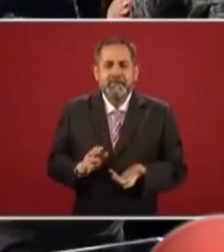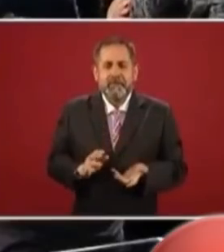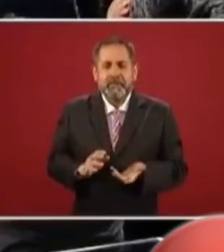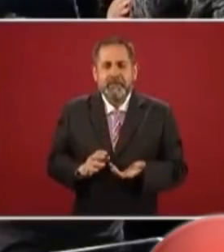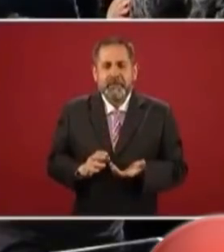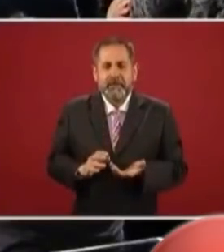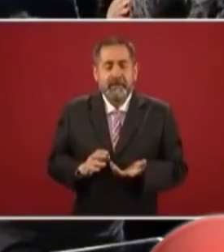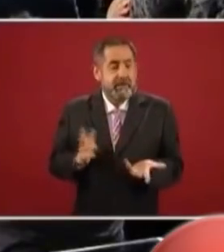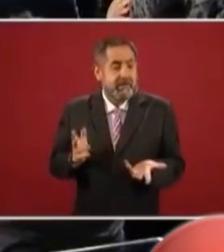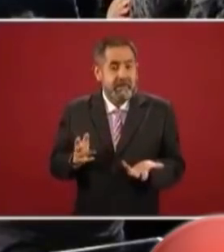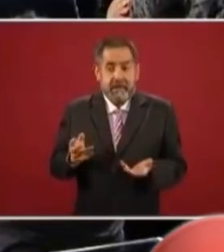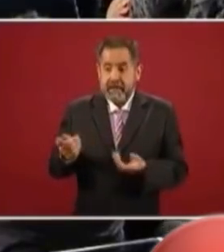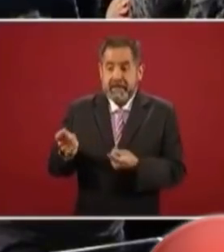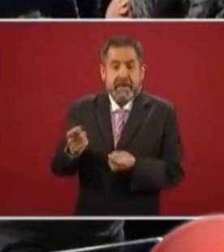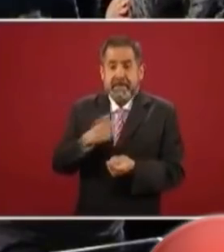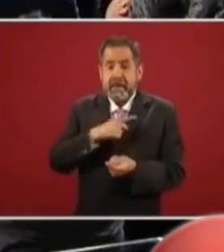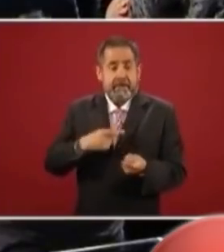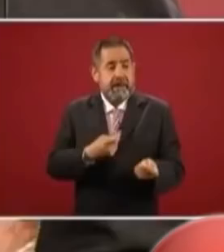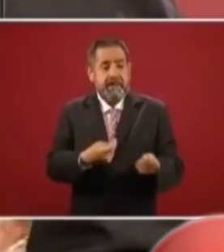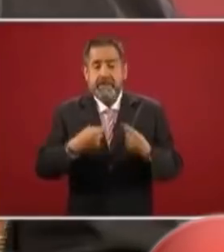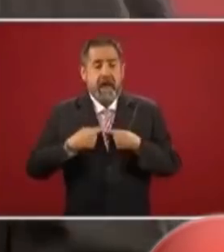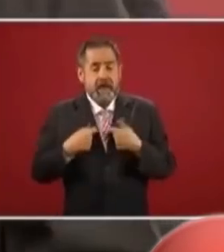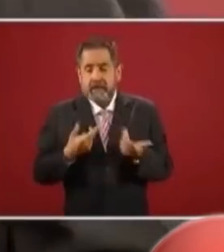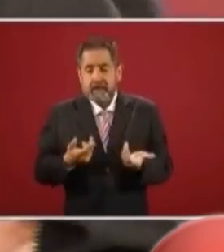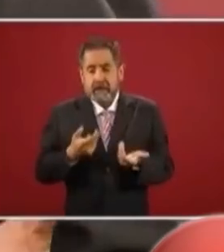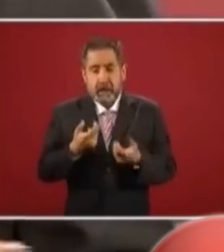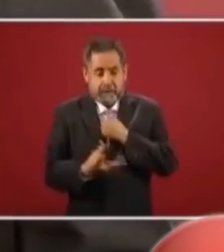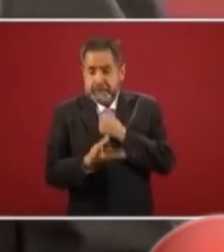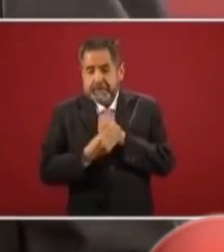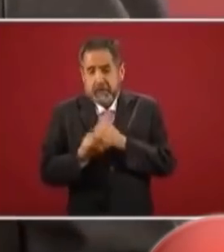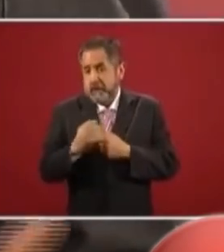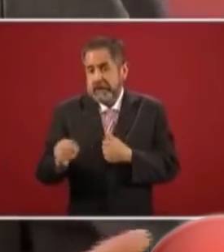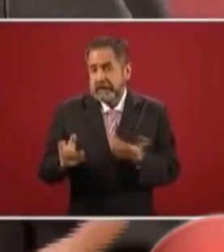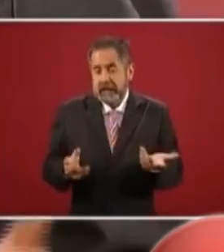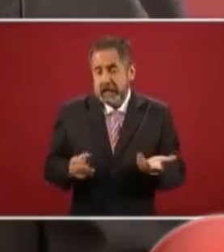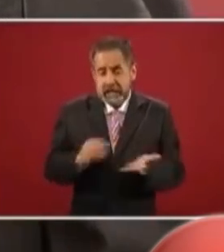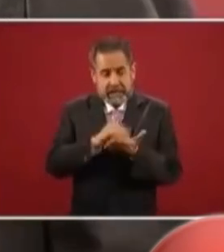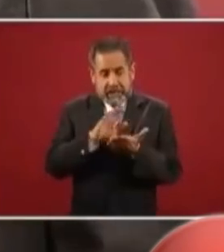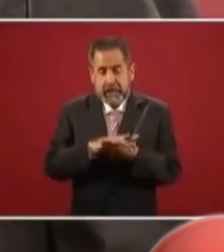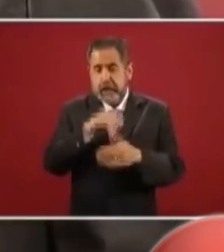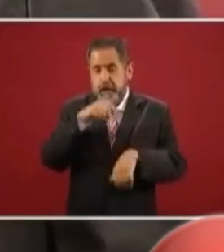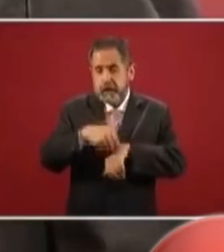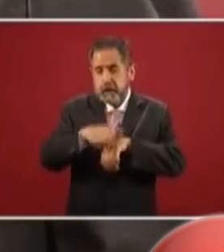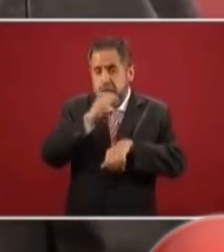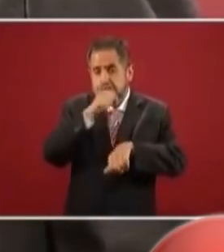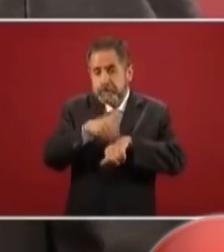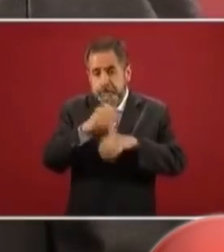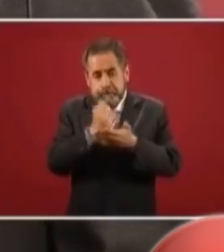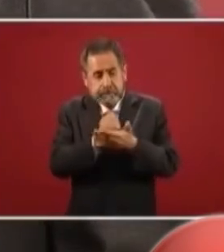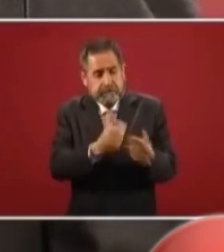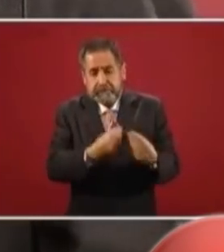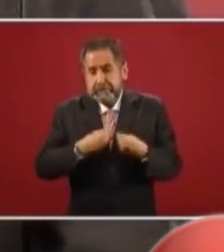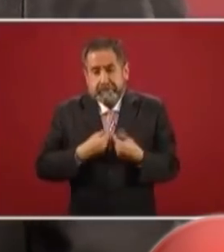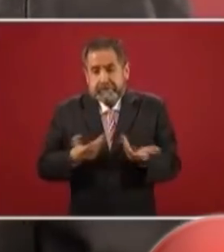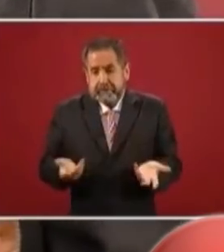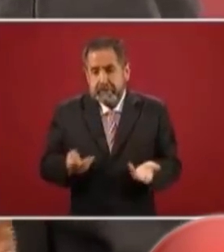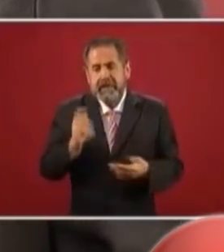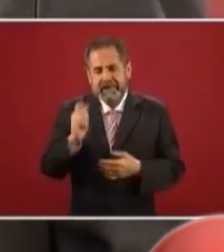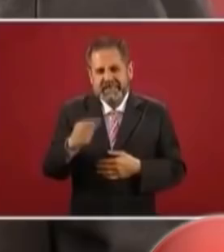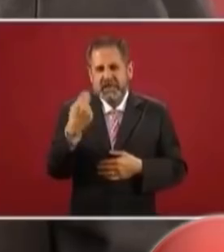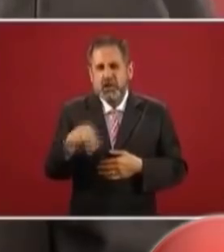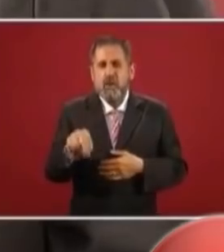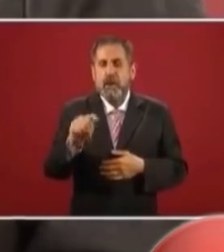pues nos tienen que dar el permiso, el registro, o sea, la toma de